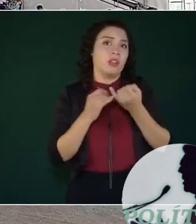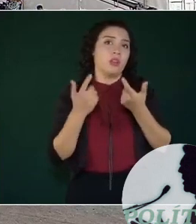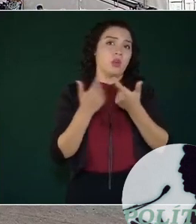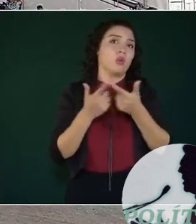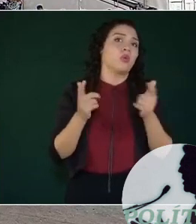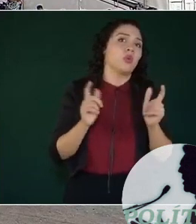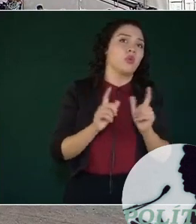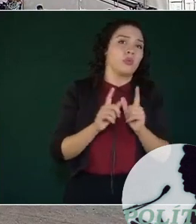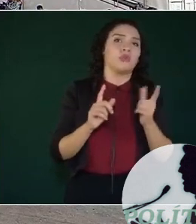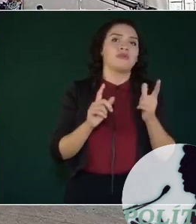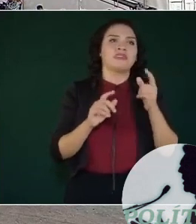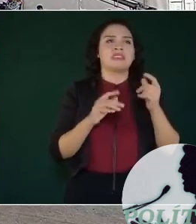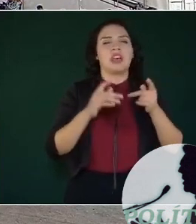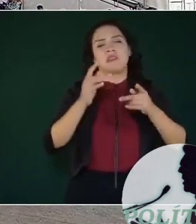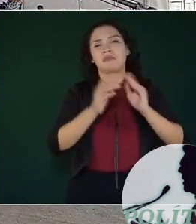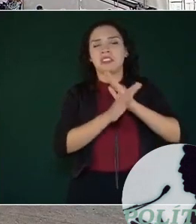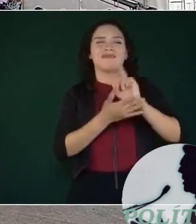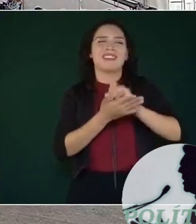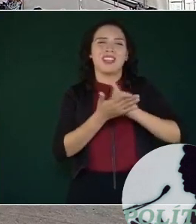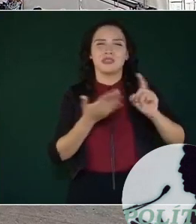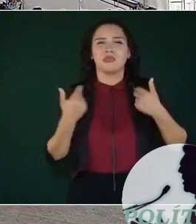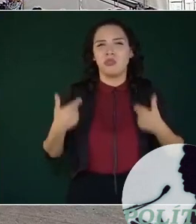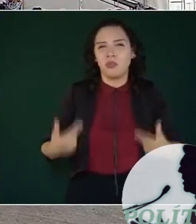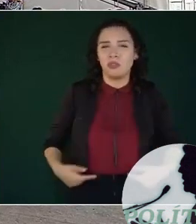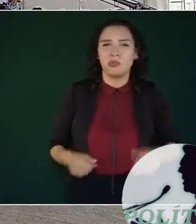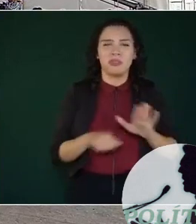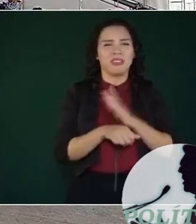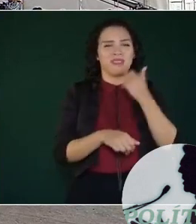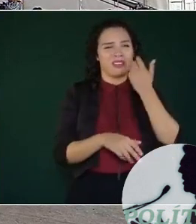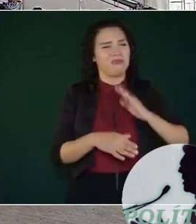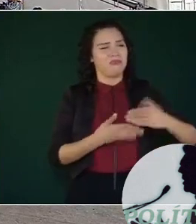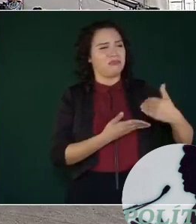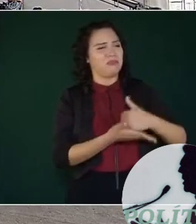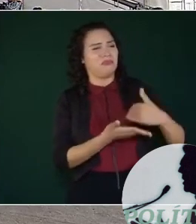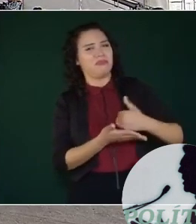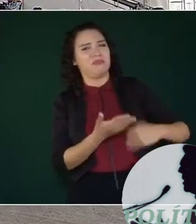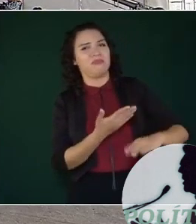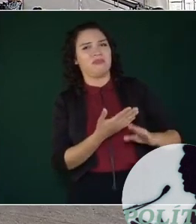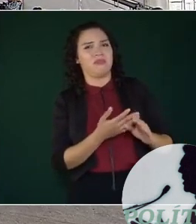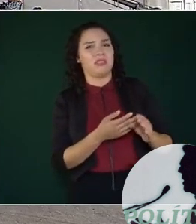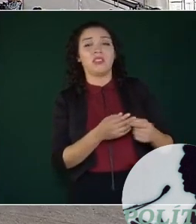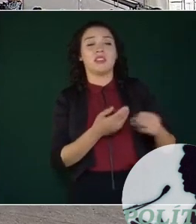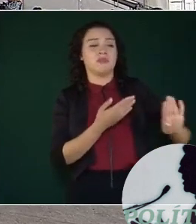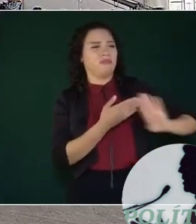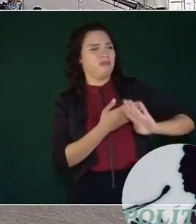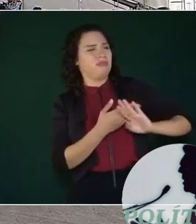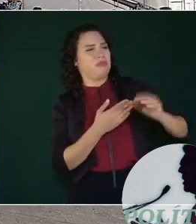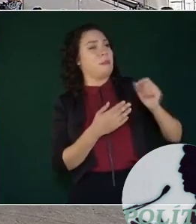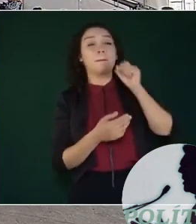organizaciones defensoras de derechos humanos, porque nos quieren meter en el mismo saco, en el mismo